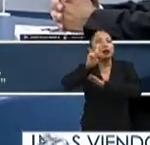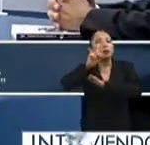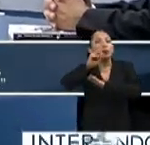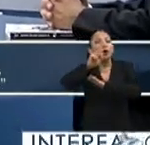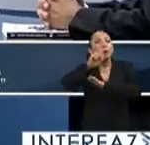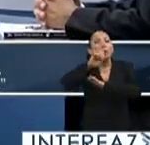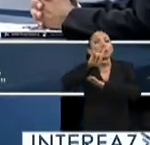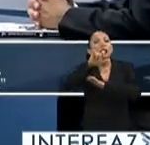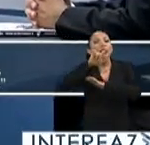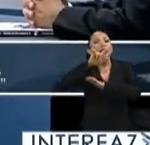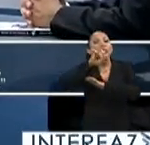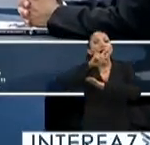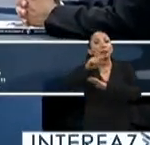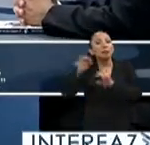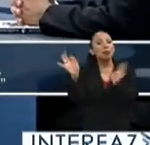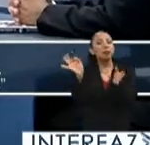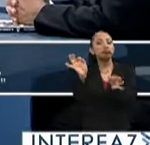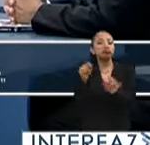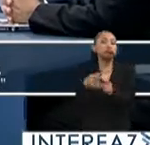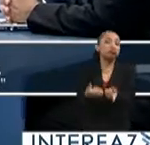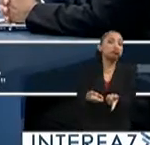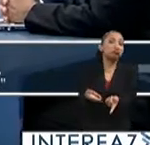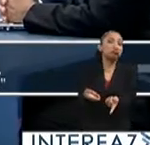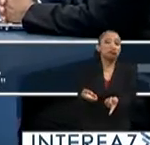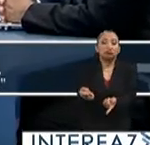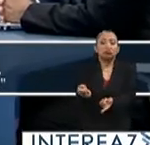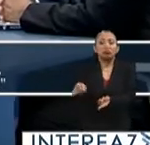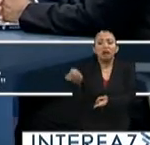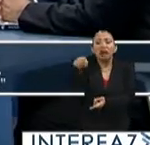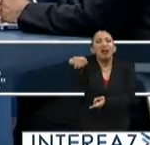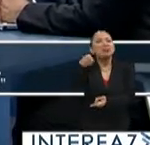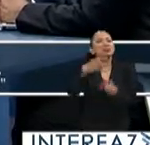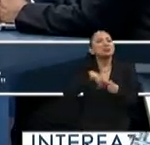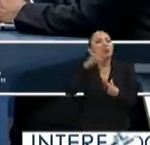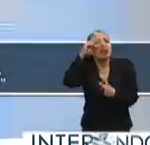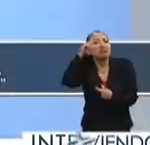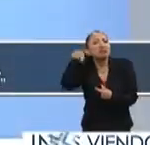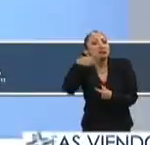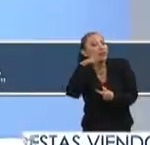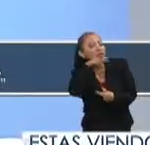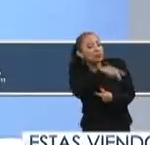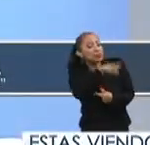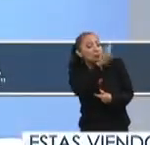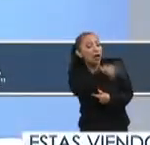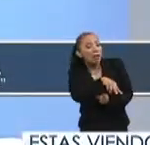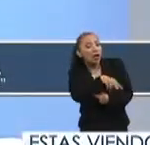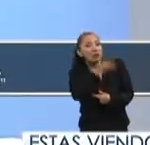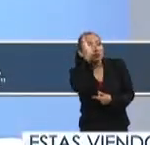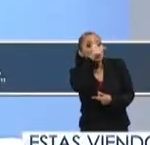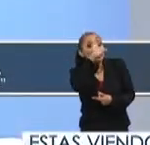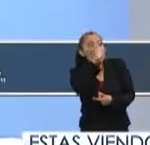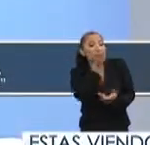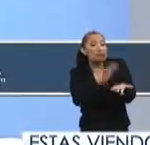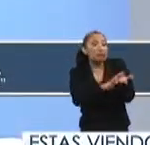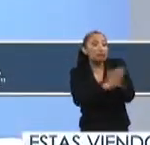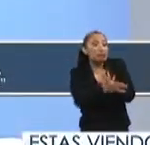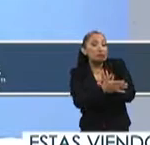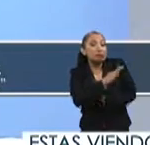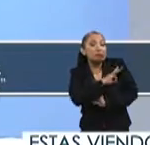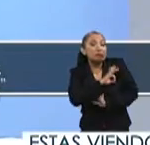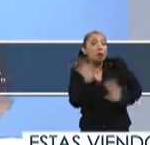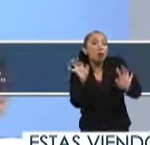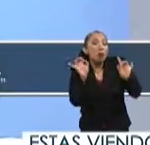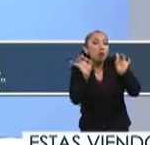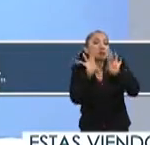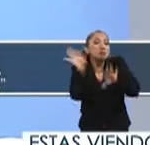en esto que usted plantea en el libro. ¿Cómo lo toman? ¿Qué tanto aceptan que las verdades científicas son